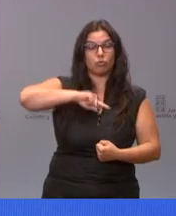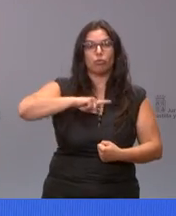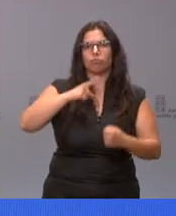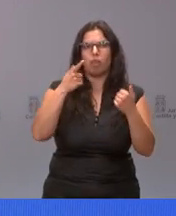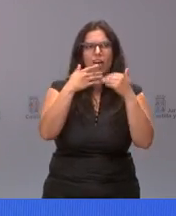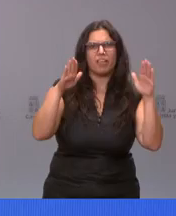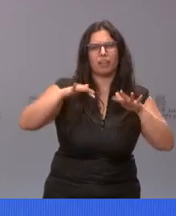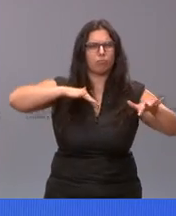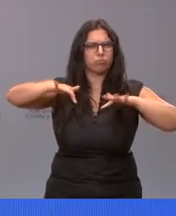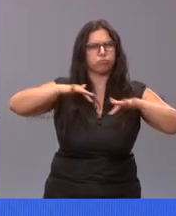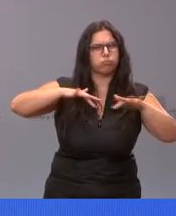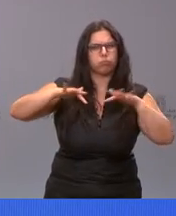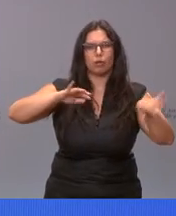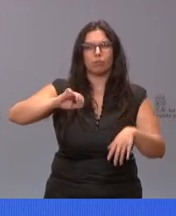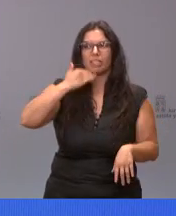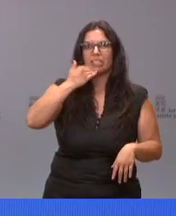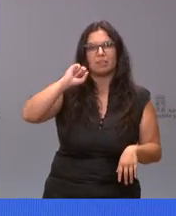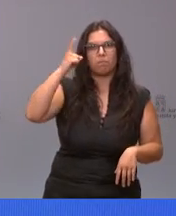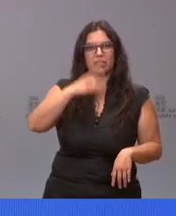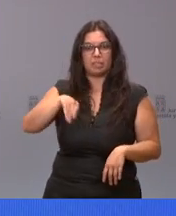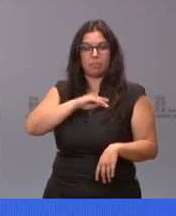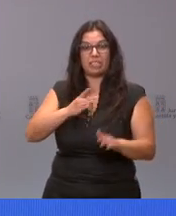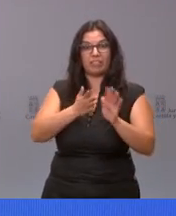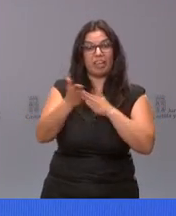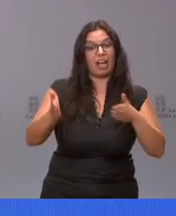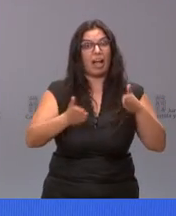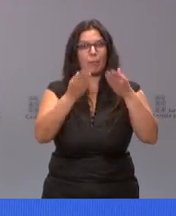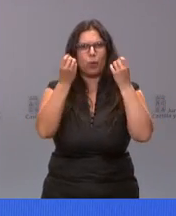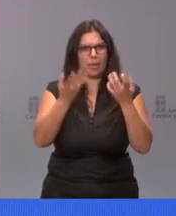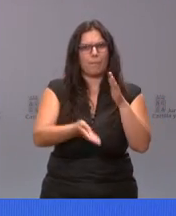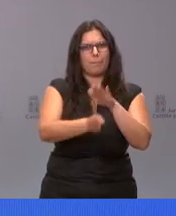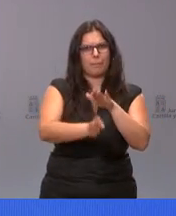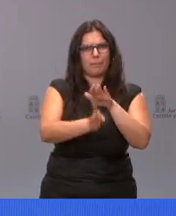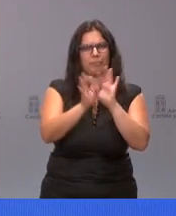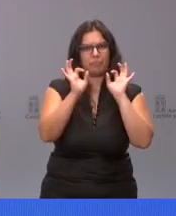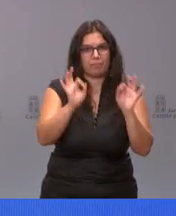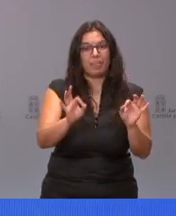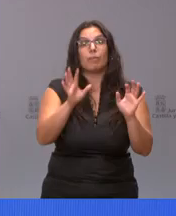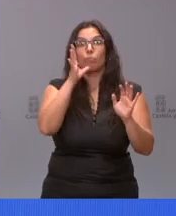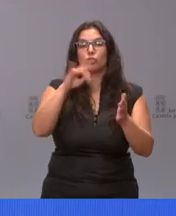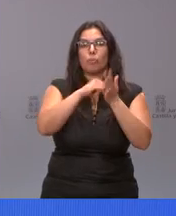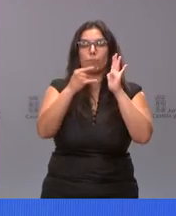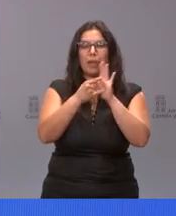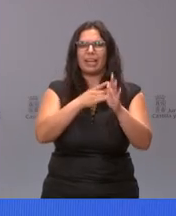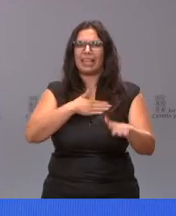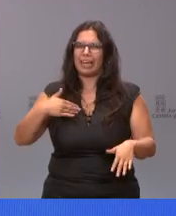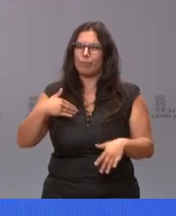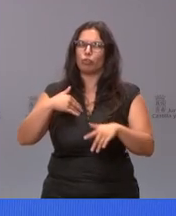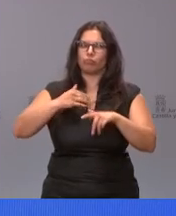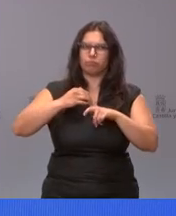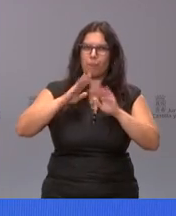España. Estamos, por tanto, en la buena senda y con este plan queremos llegar todavía mucho más